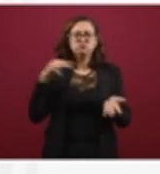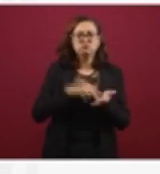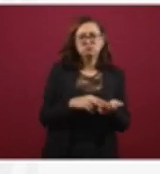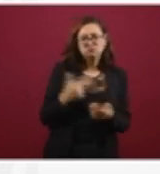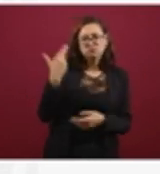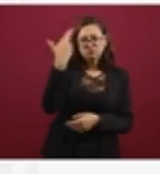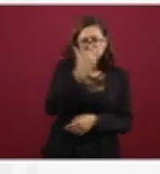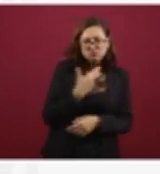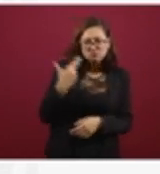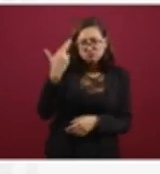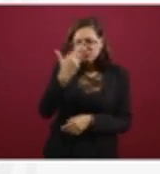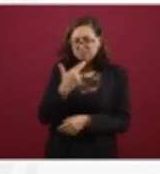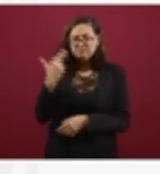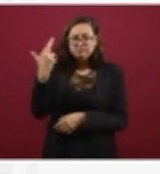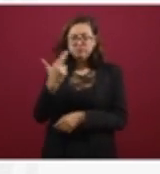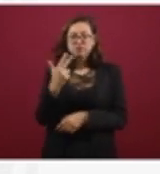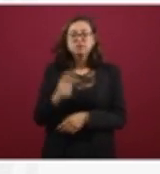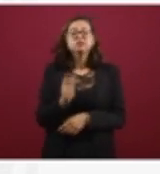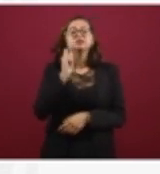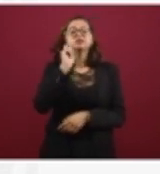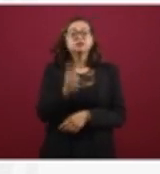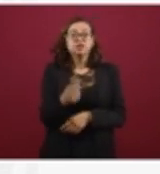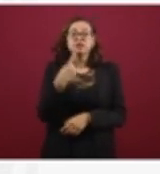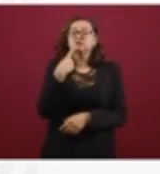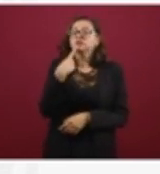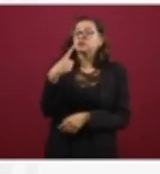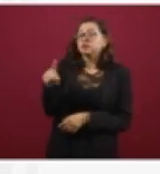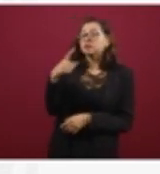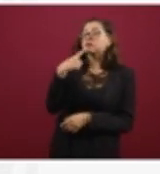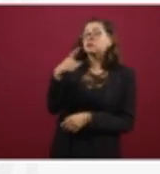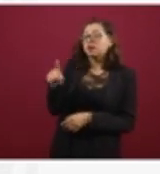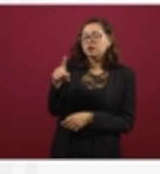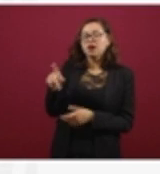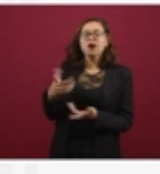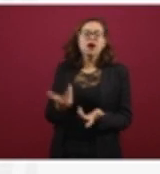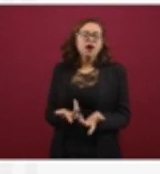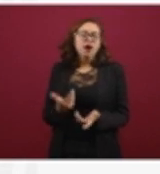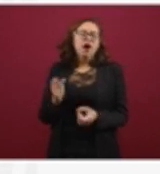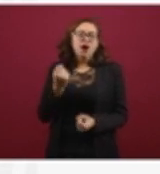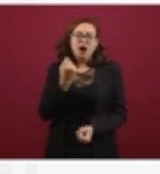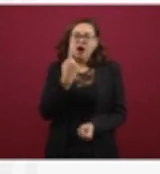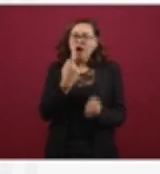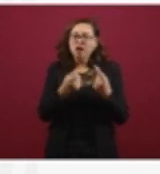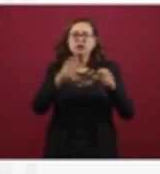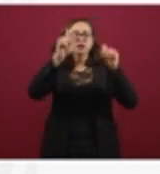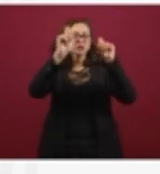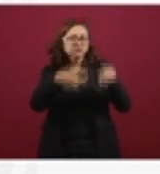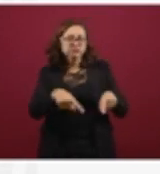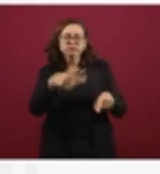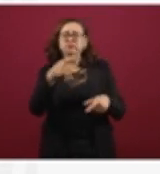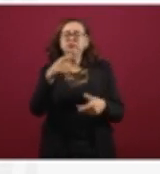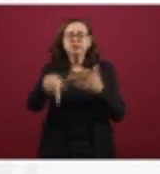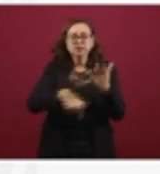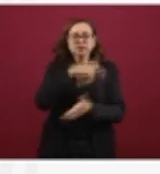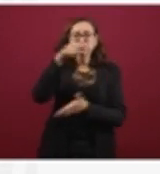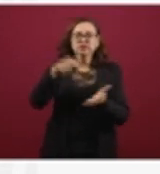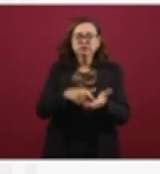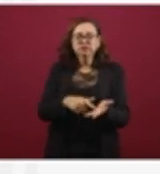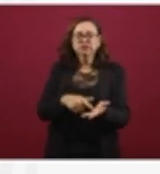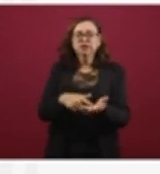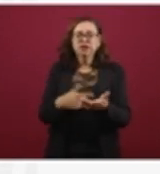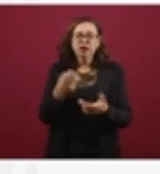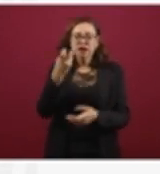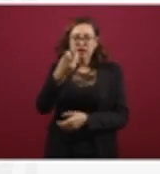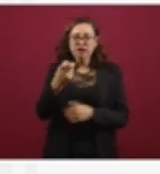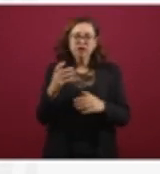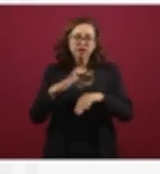de que varias de las quejas eran sobre algo, repetidas sobre algunas de las mismas gasolineras, por eso no hay